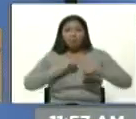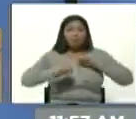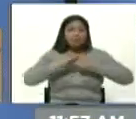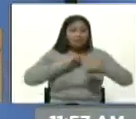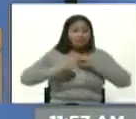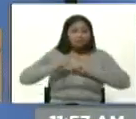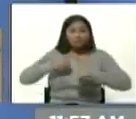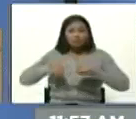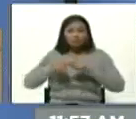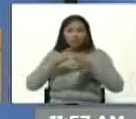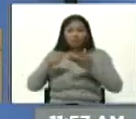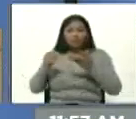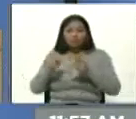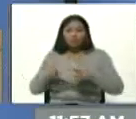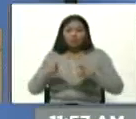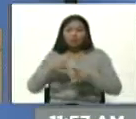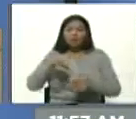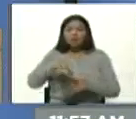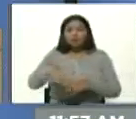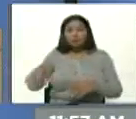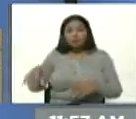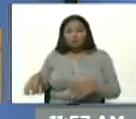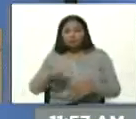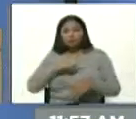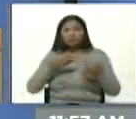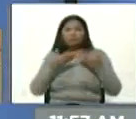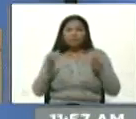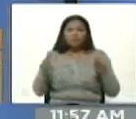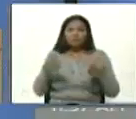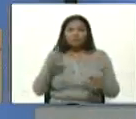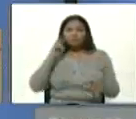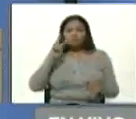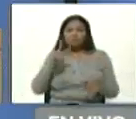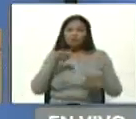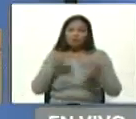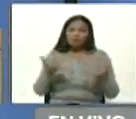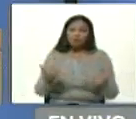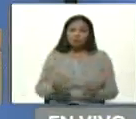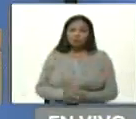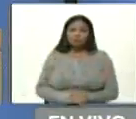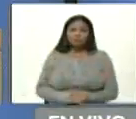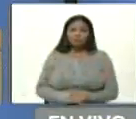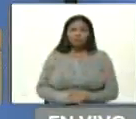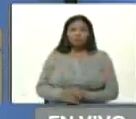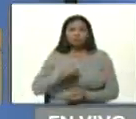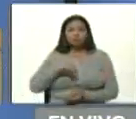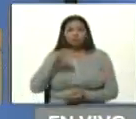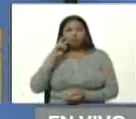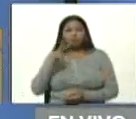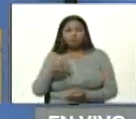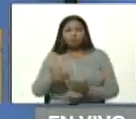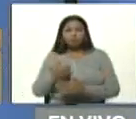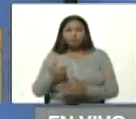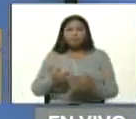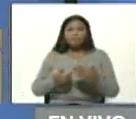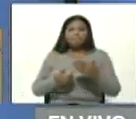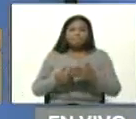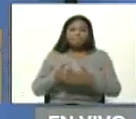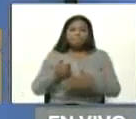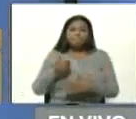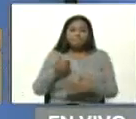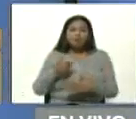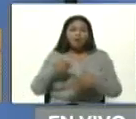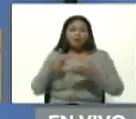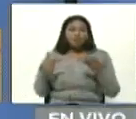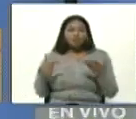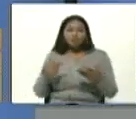movilización en los distintos estados y eso nos permite a nosotros ir ahí, ¿ves? Donde hubo un poco más, mejor dicho,